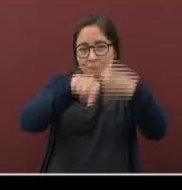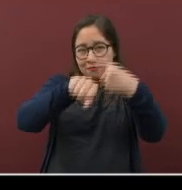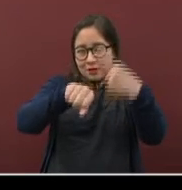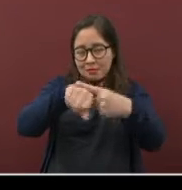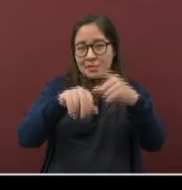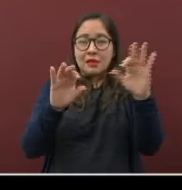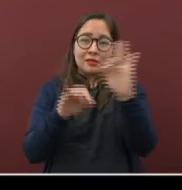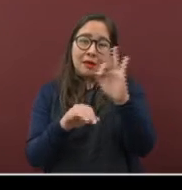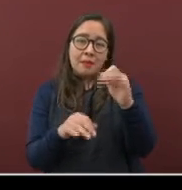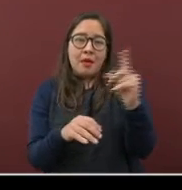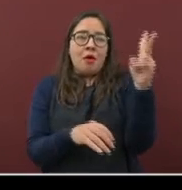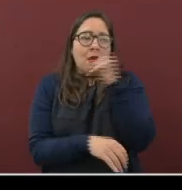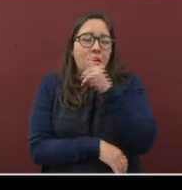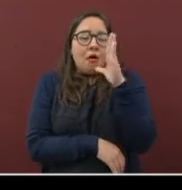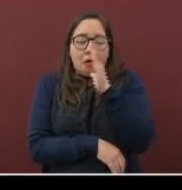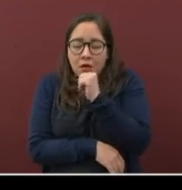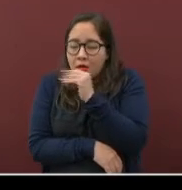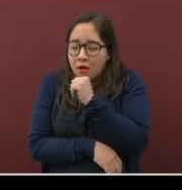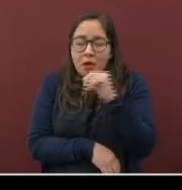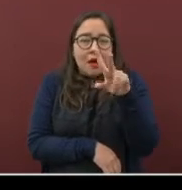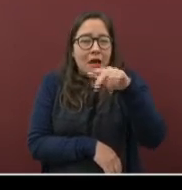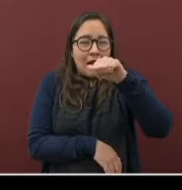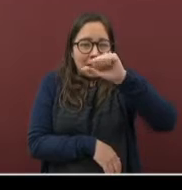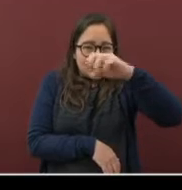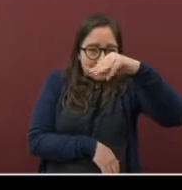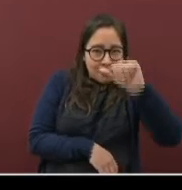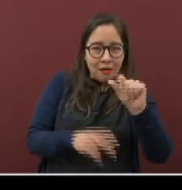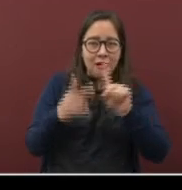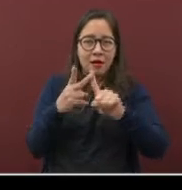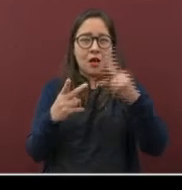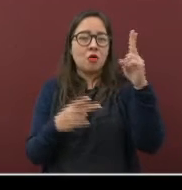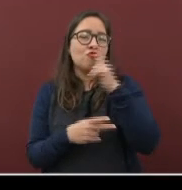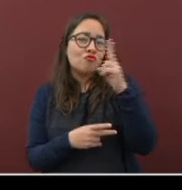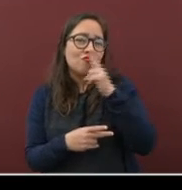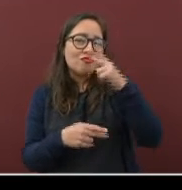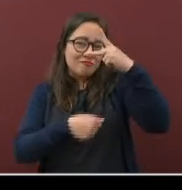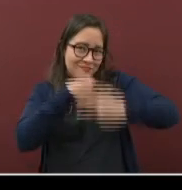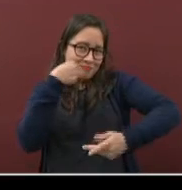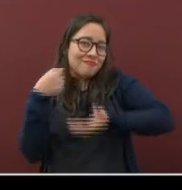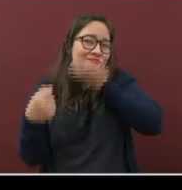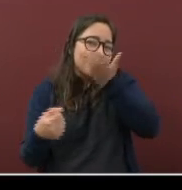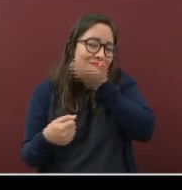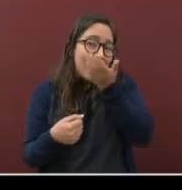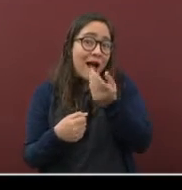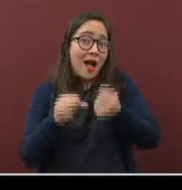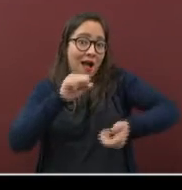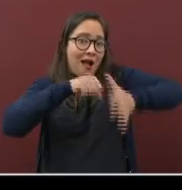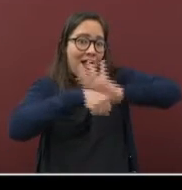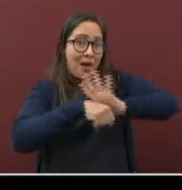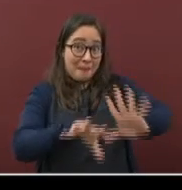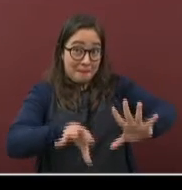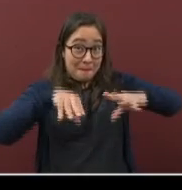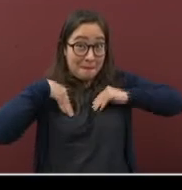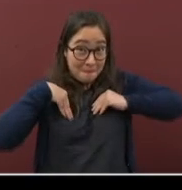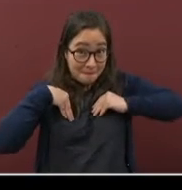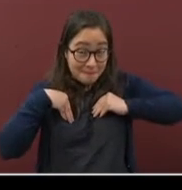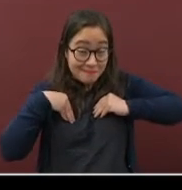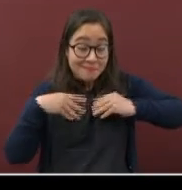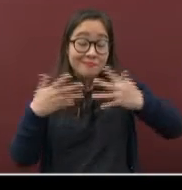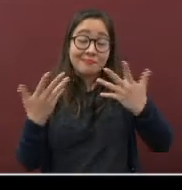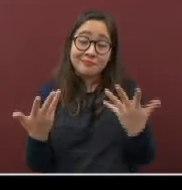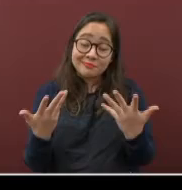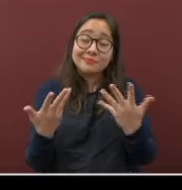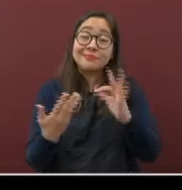antecedentes de asma tabaquismo o algún otro factor de riesgo y además se infecta de sars con dos las